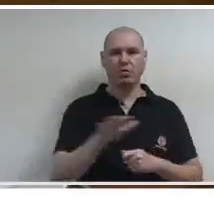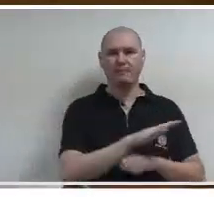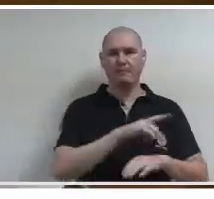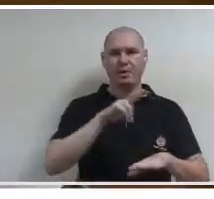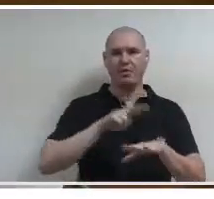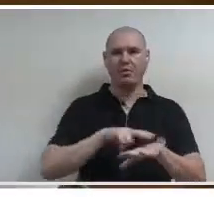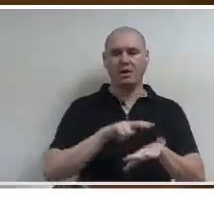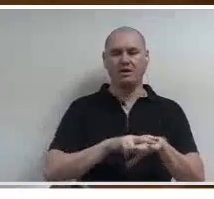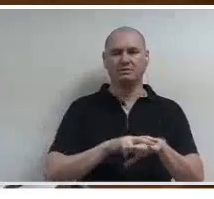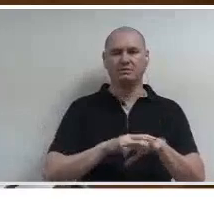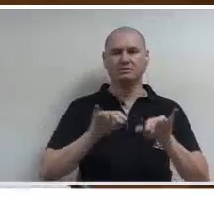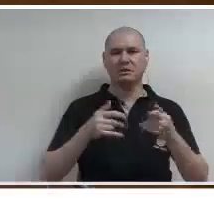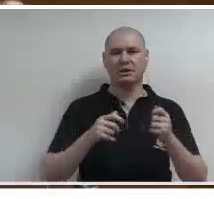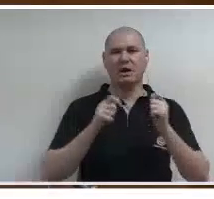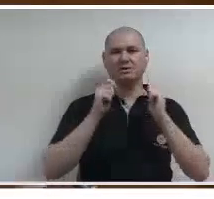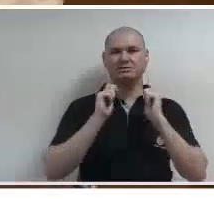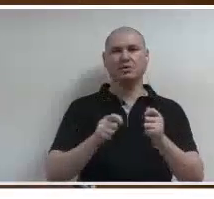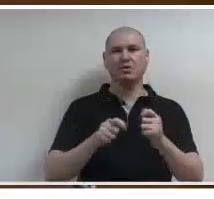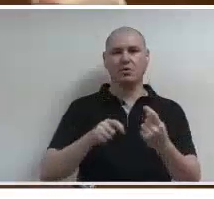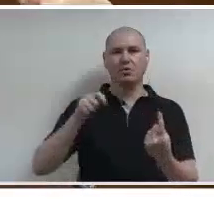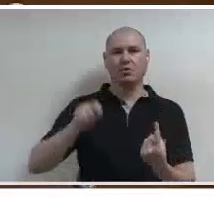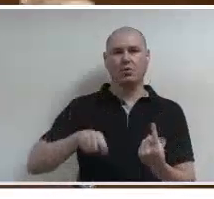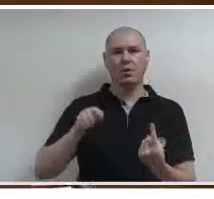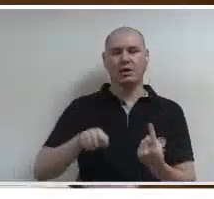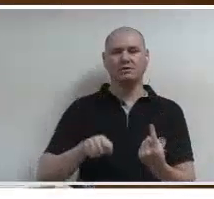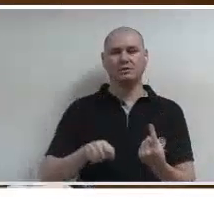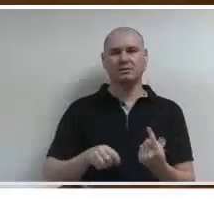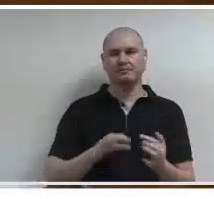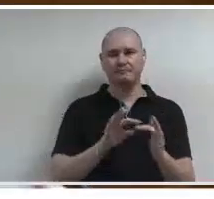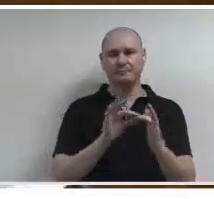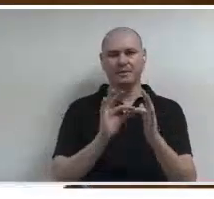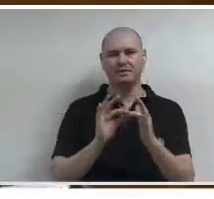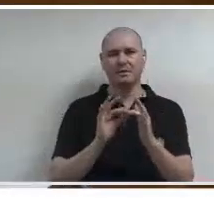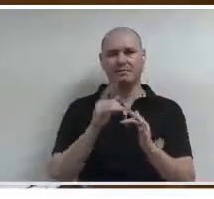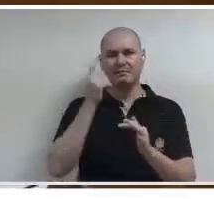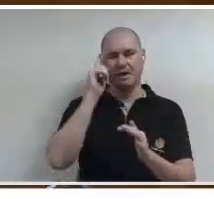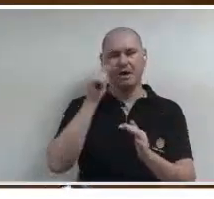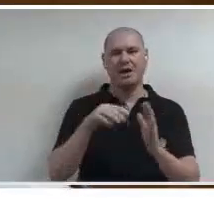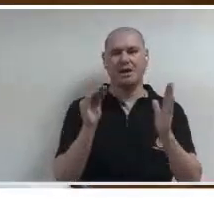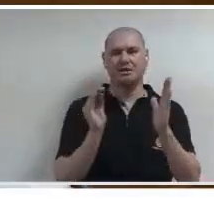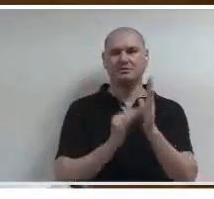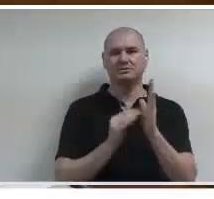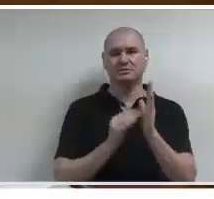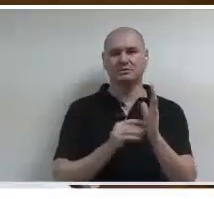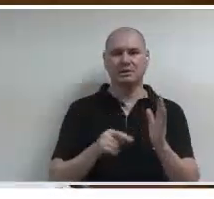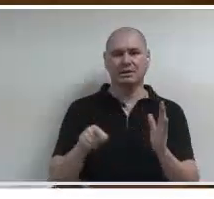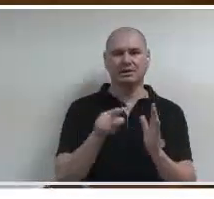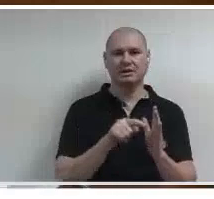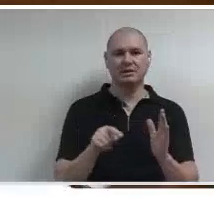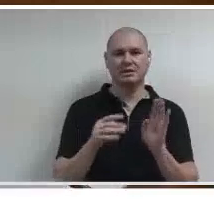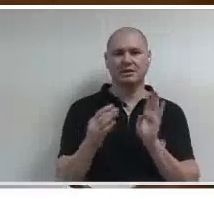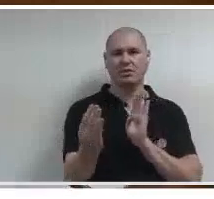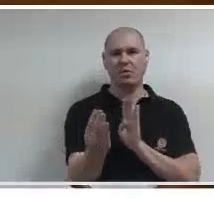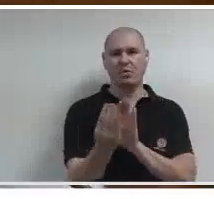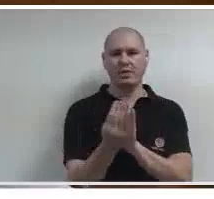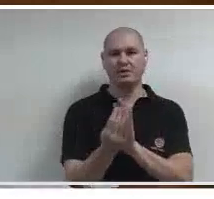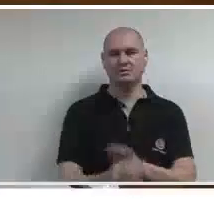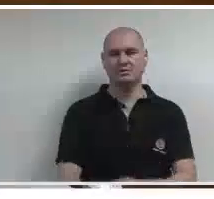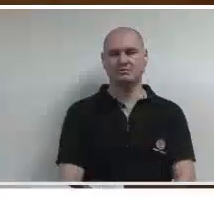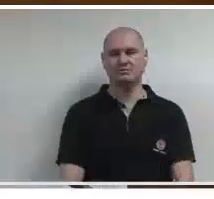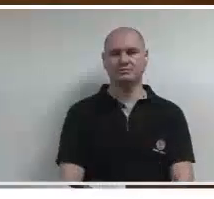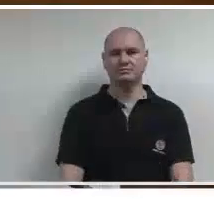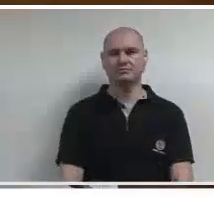Unida Curio, yo distribuido Paites Endares, Circunscripción Jares, Juez, Pea Penguanaba, Pea Caso Cuera